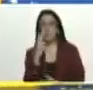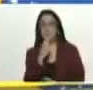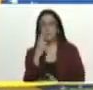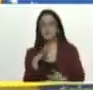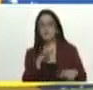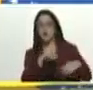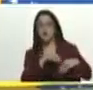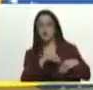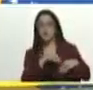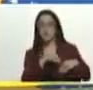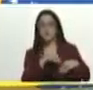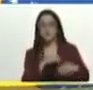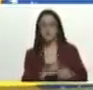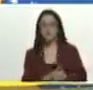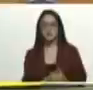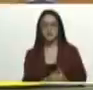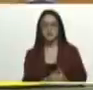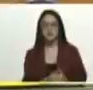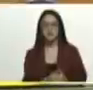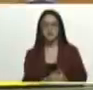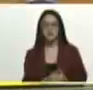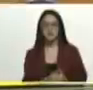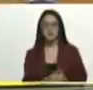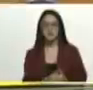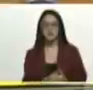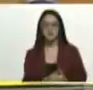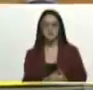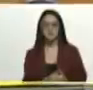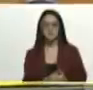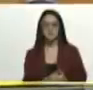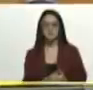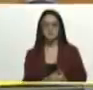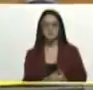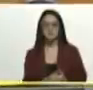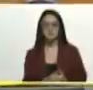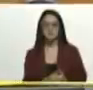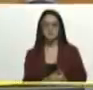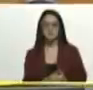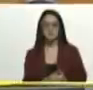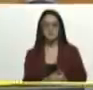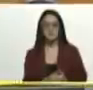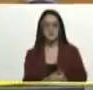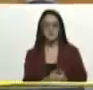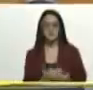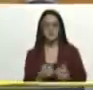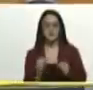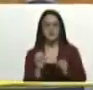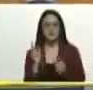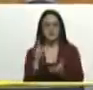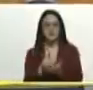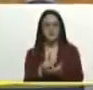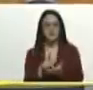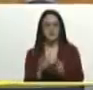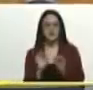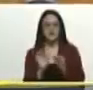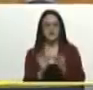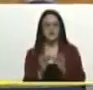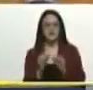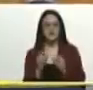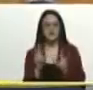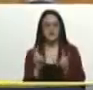la cooperación, ¿no?, y el apoyo, la inversión de los empresarios brasileños que quieren entrar en el tema.